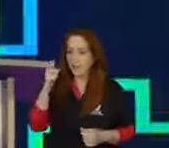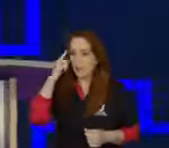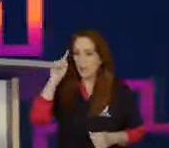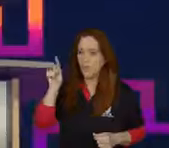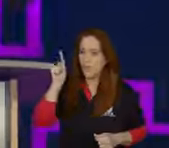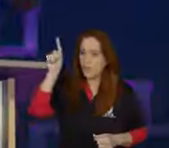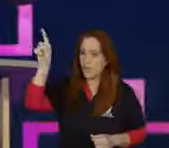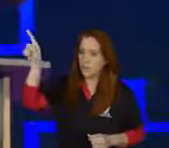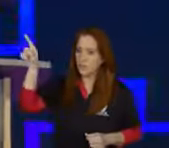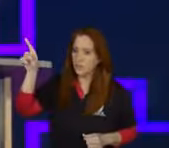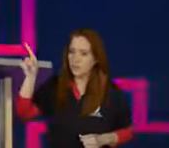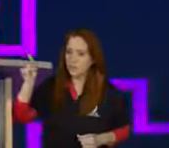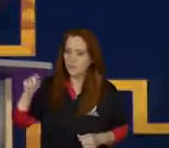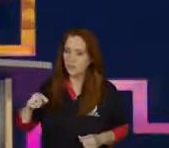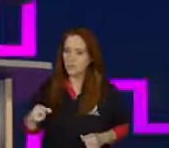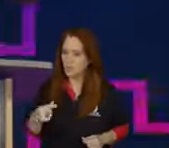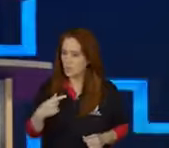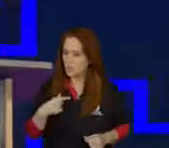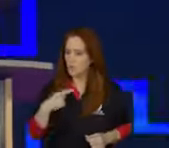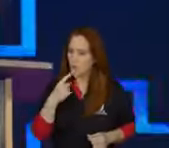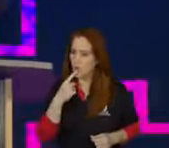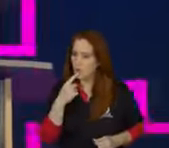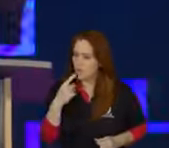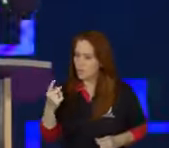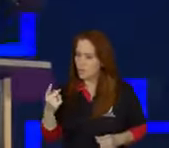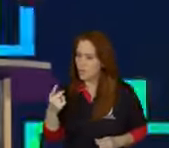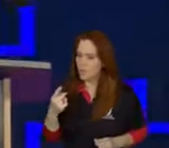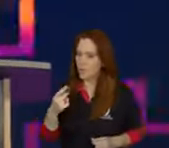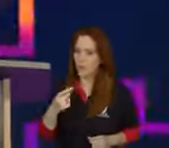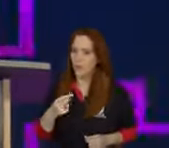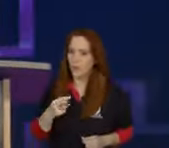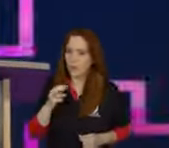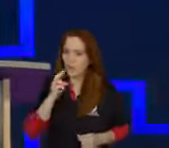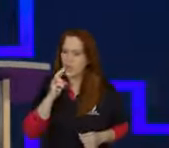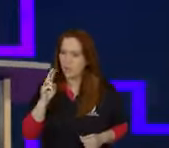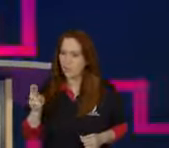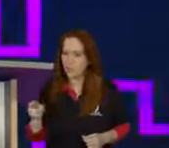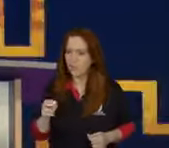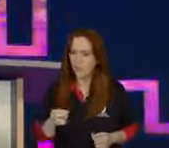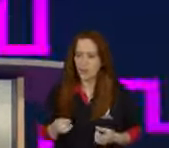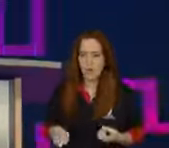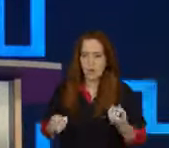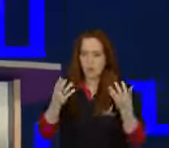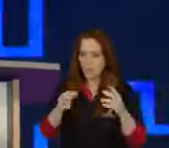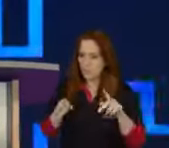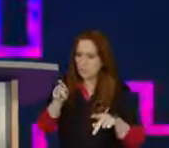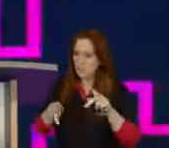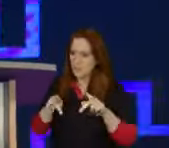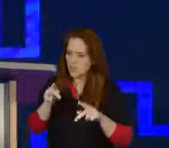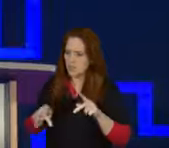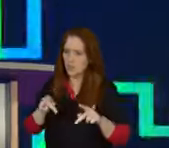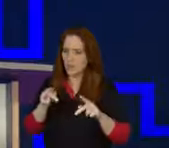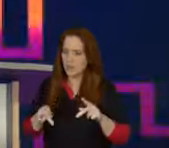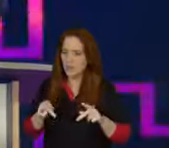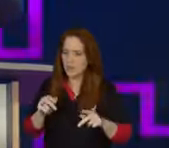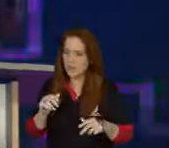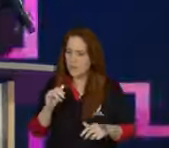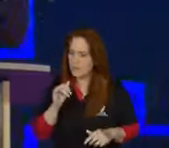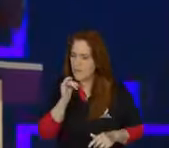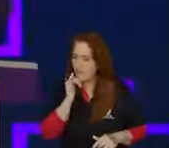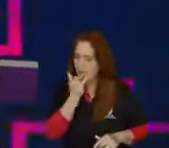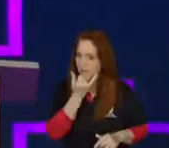Lo digo a cada segundo. Muchos que han fallado, pero su amor es